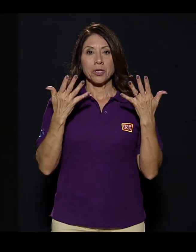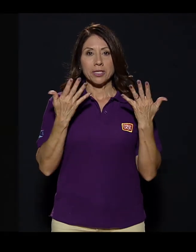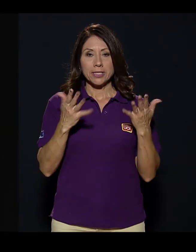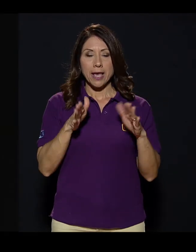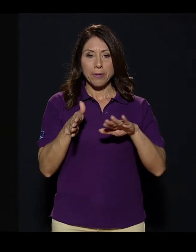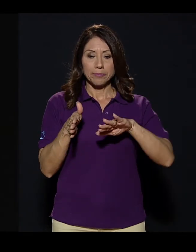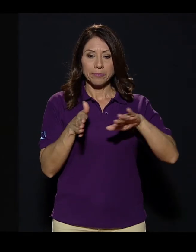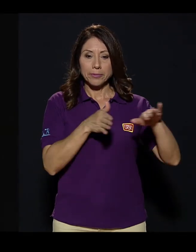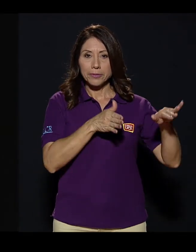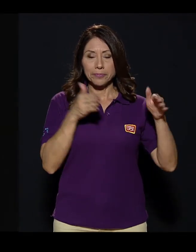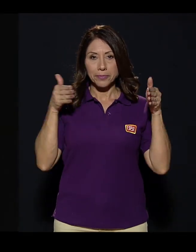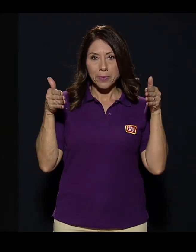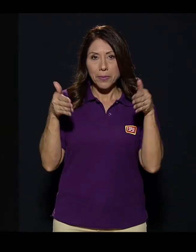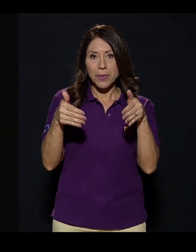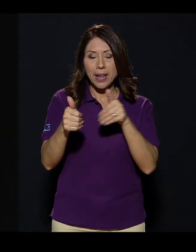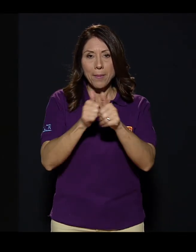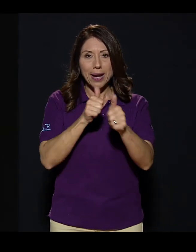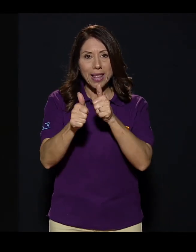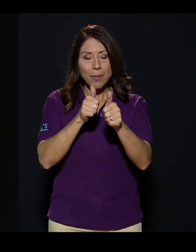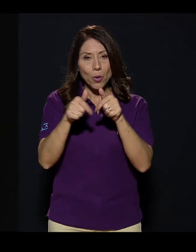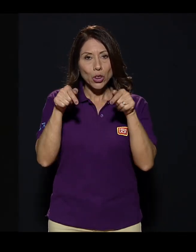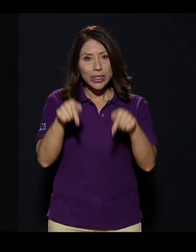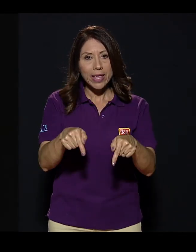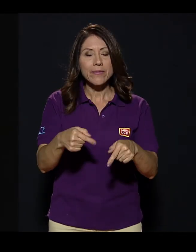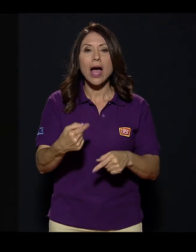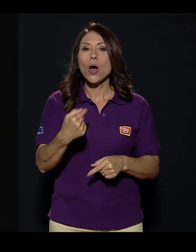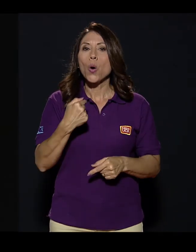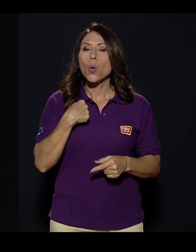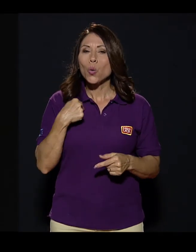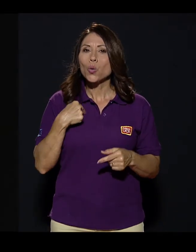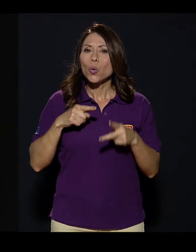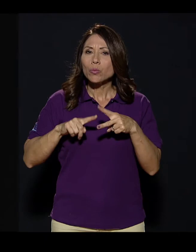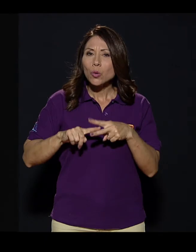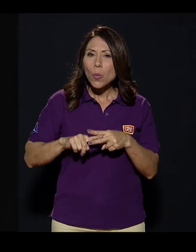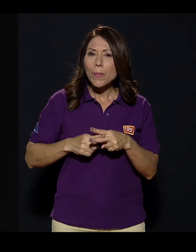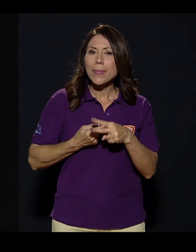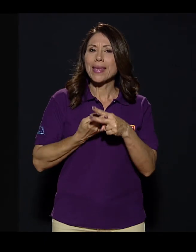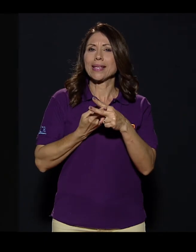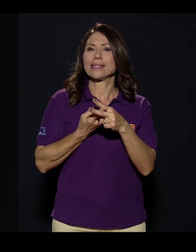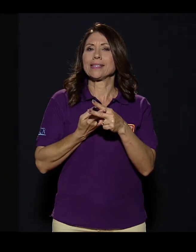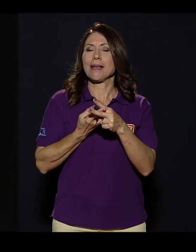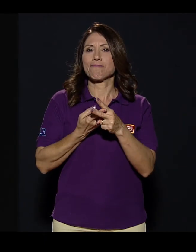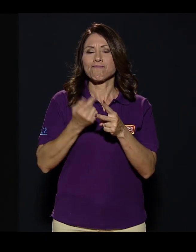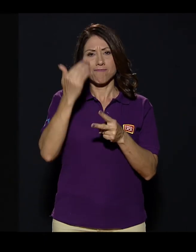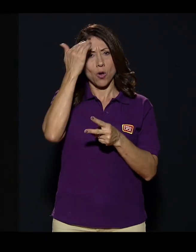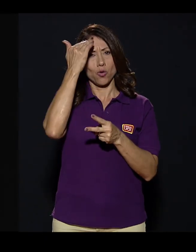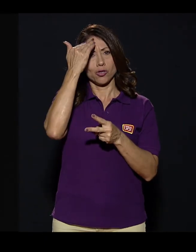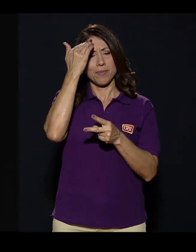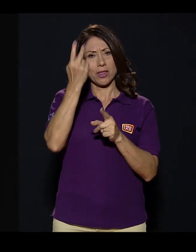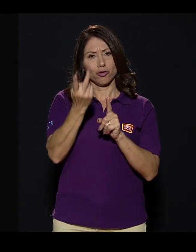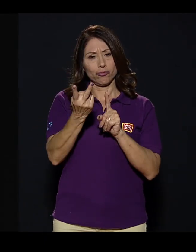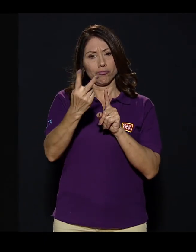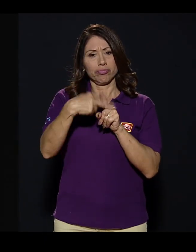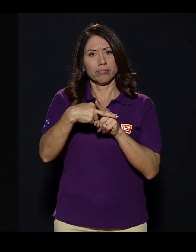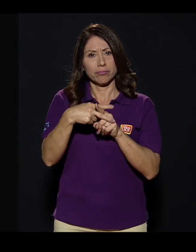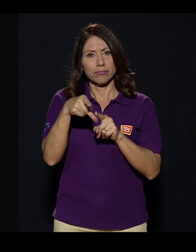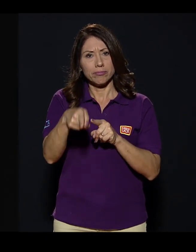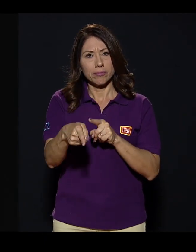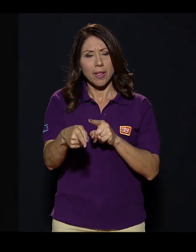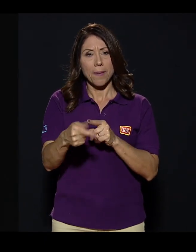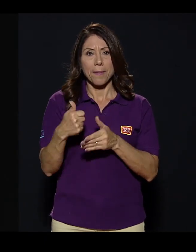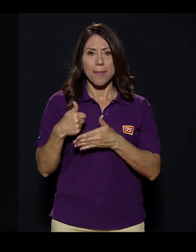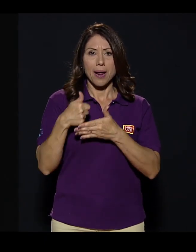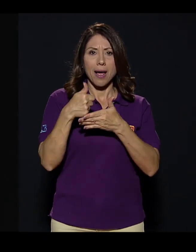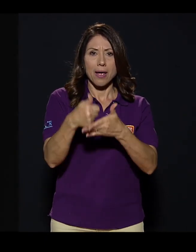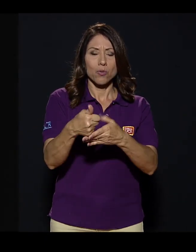conocimientos que uno tiene para poder ayudar a crecer en el deporte. Gracias a esos logros, logré participar